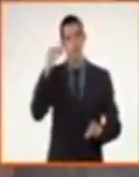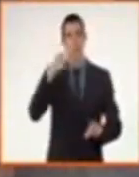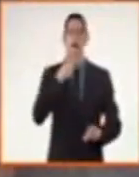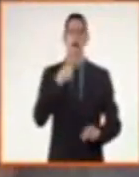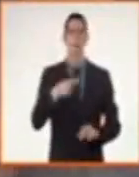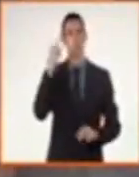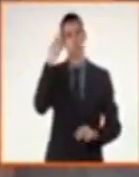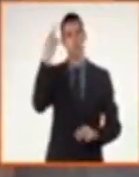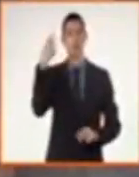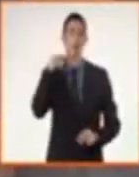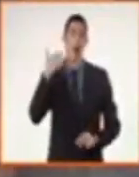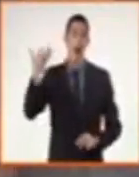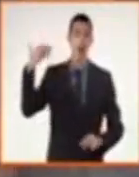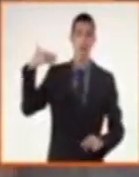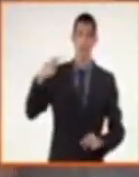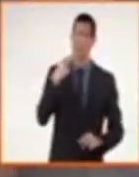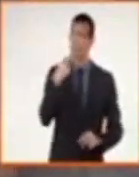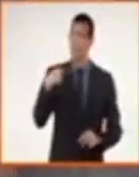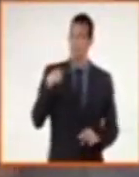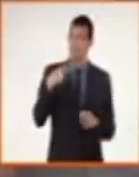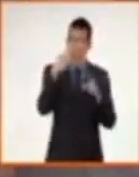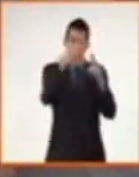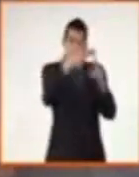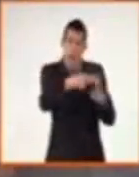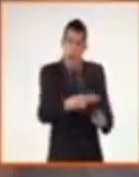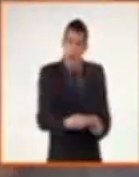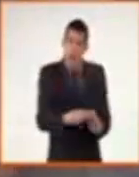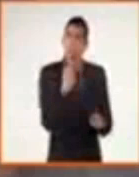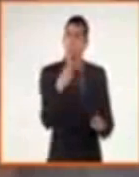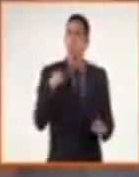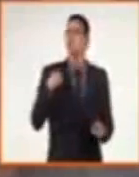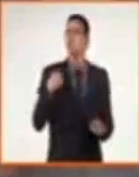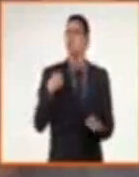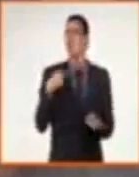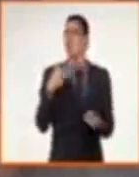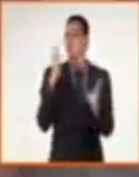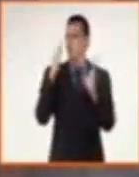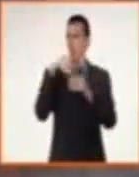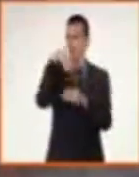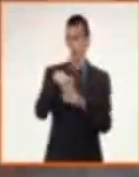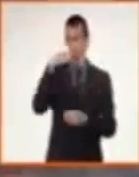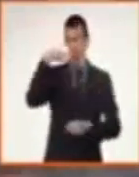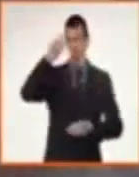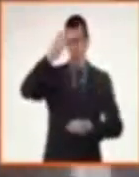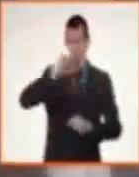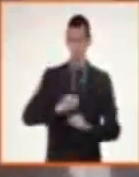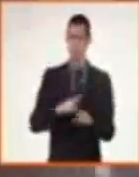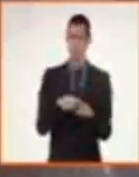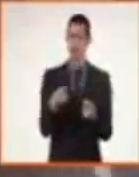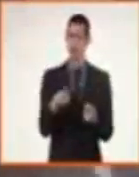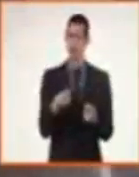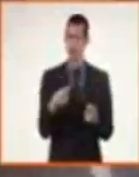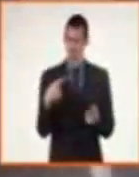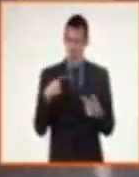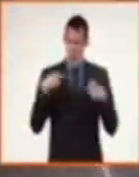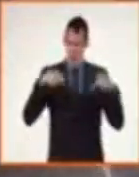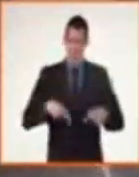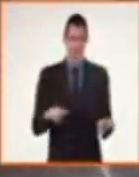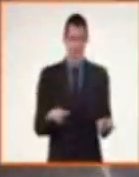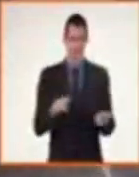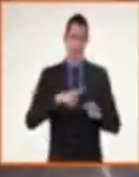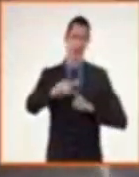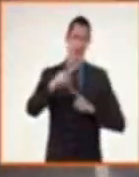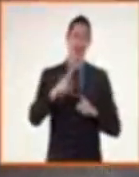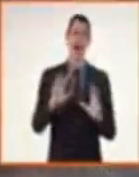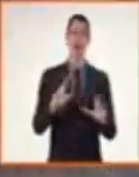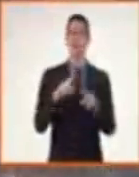yo aparecía como ausente y yo estaba. ¿Por qué? Por una información que llegó tardía de una salida al exterior que duró muy poco y regresé y no aparecía